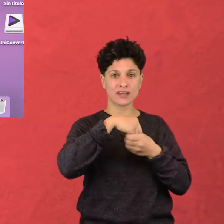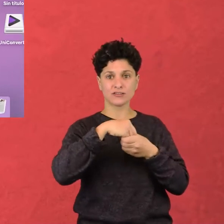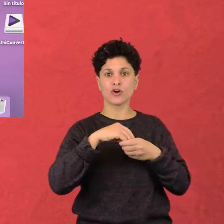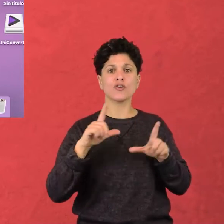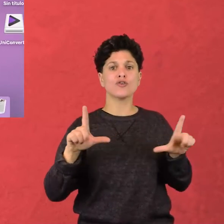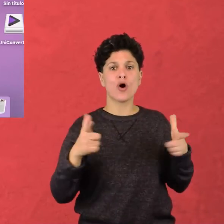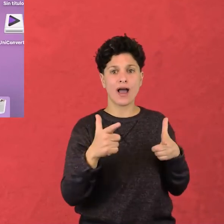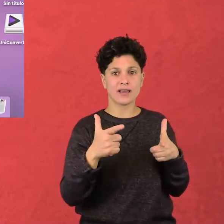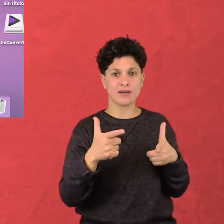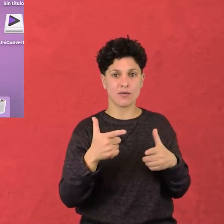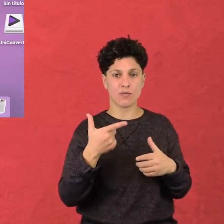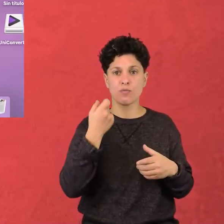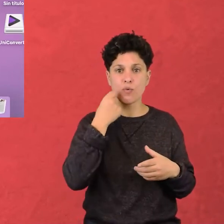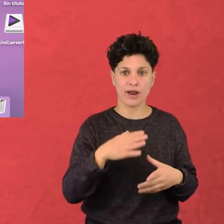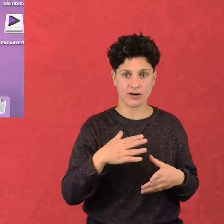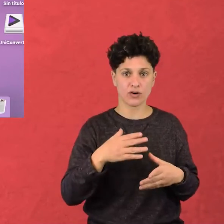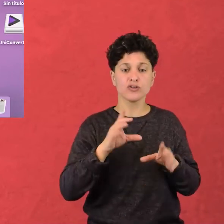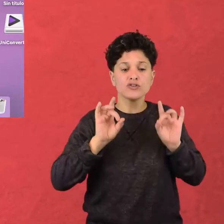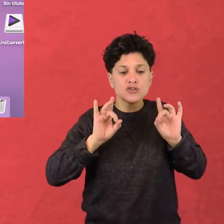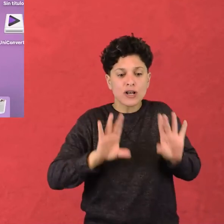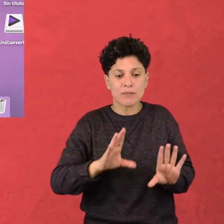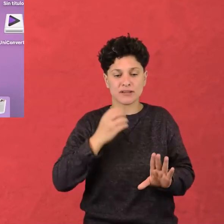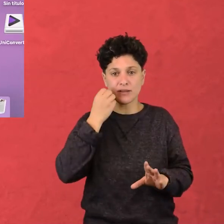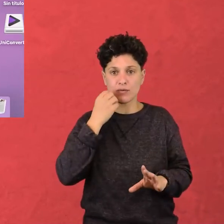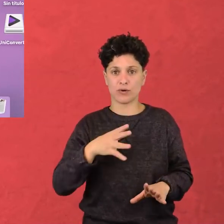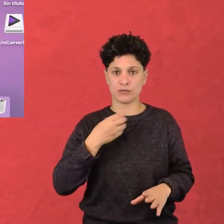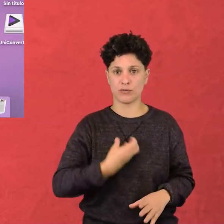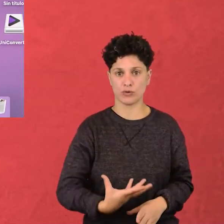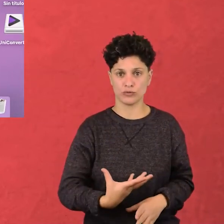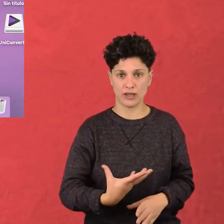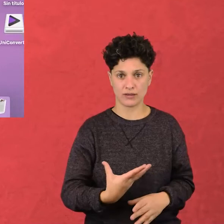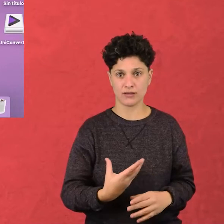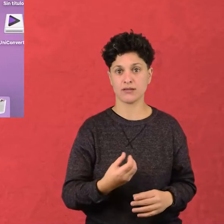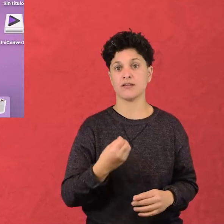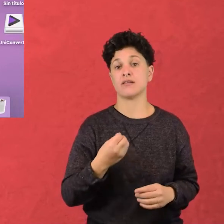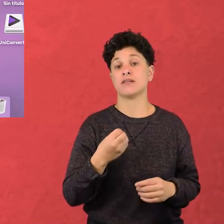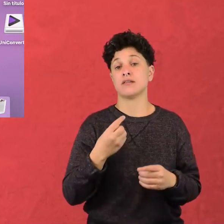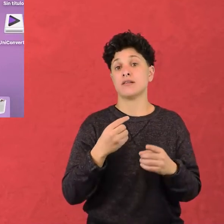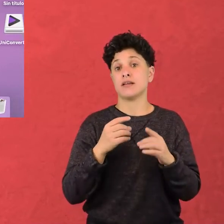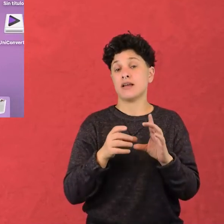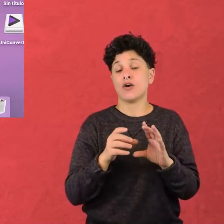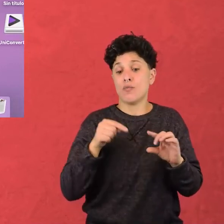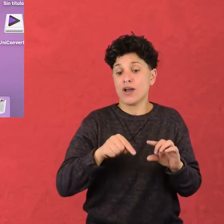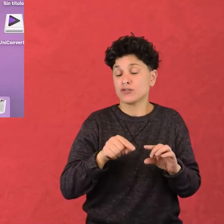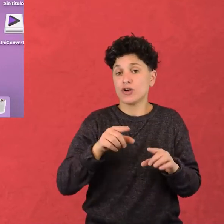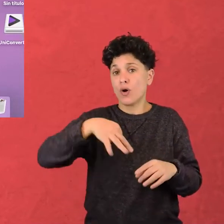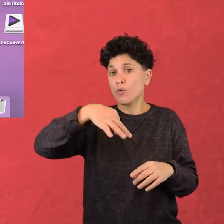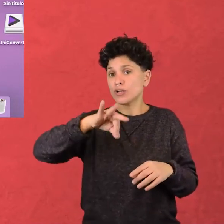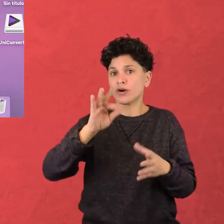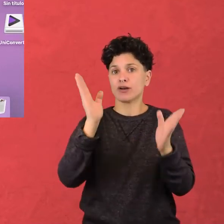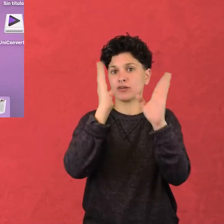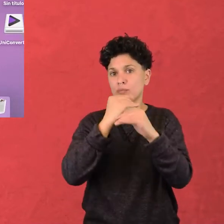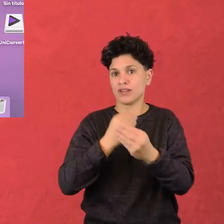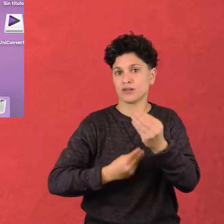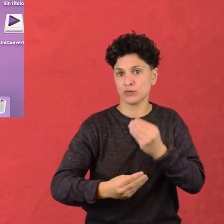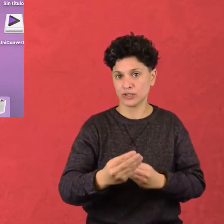el mundo ni fuera de él hay algo bueno, sin restricción, salvo la buena voluntad. Es algo insustituible. Es algo que